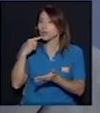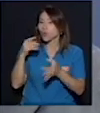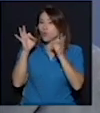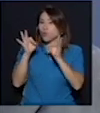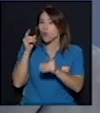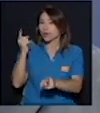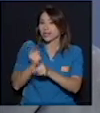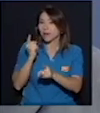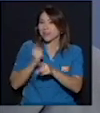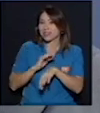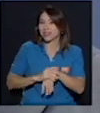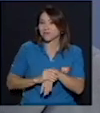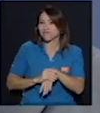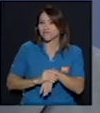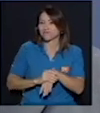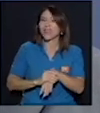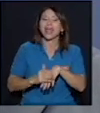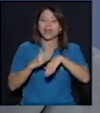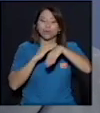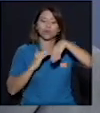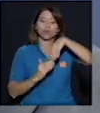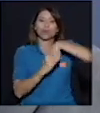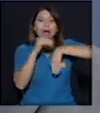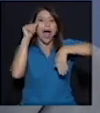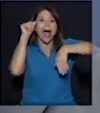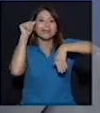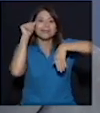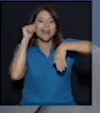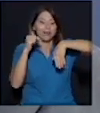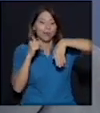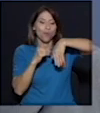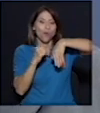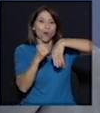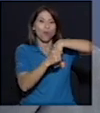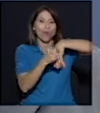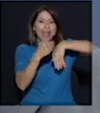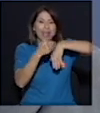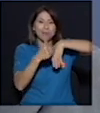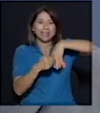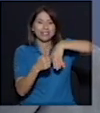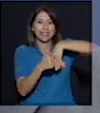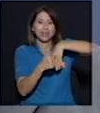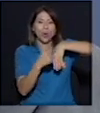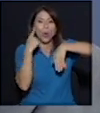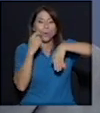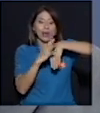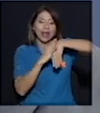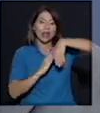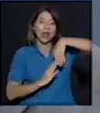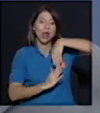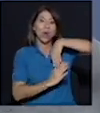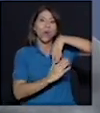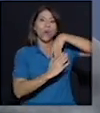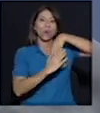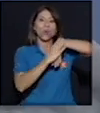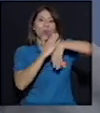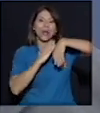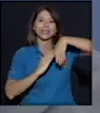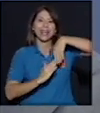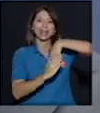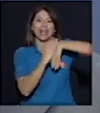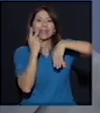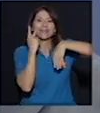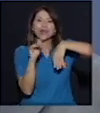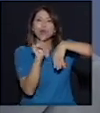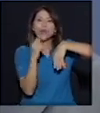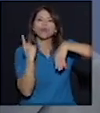extremos, porque la gran masa euroasiática se concibe desde hace mucho tiempo como una sola